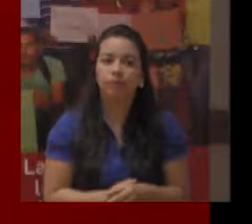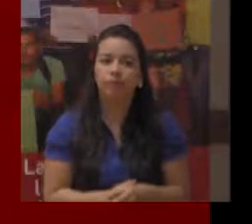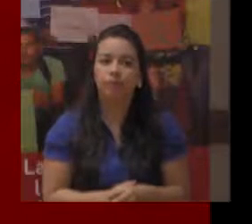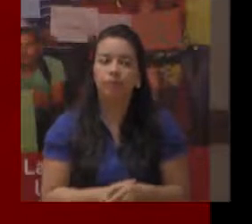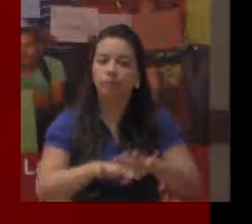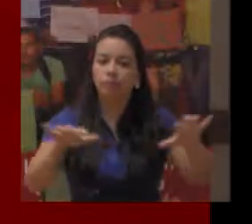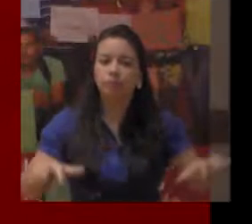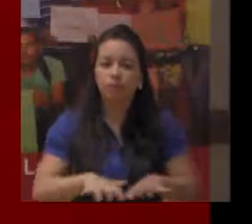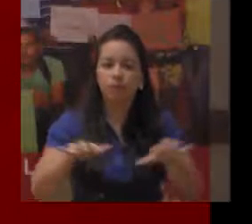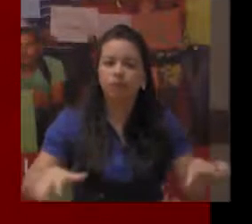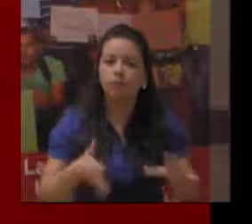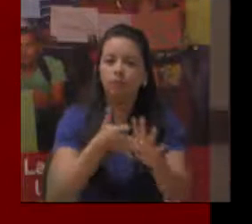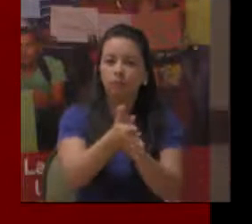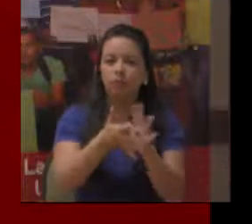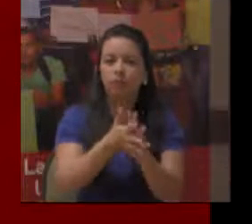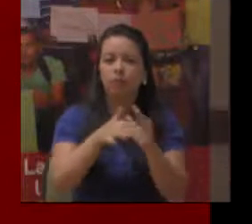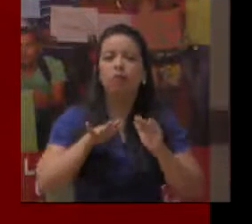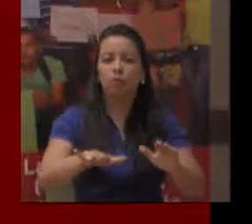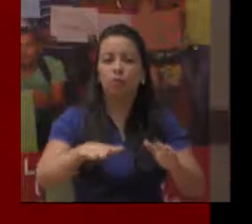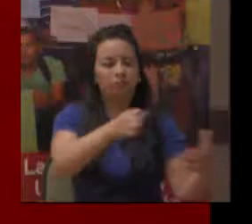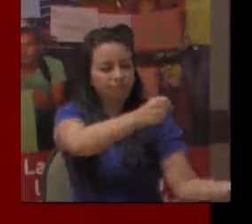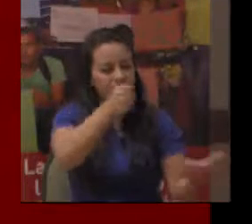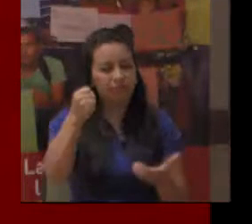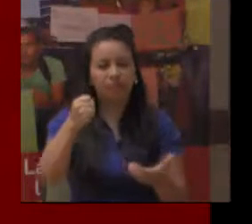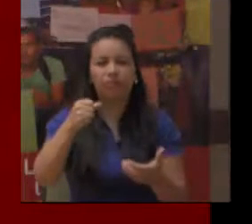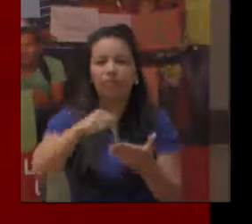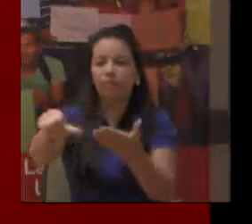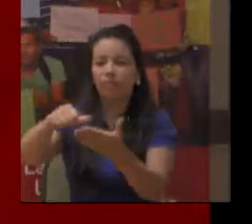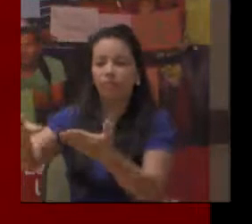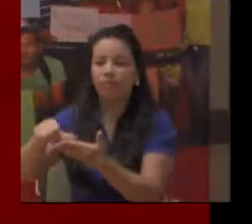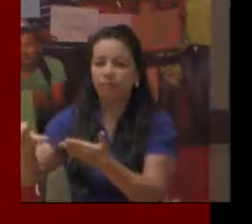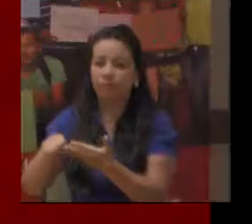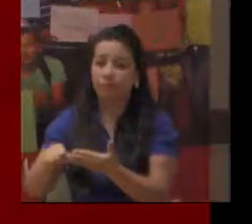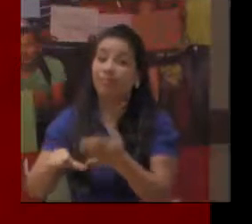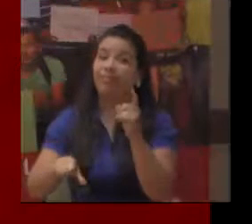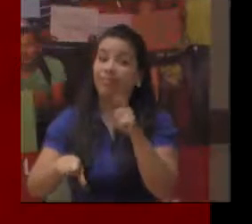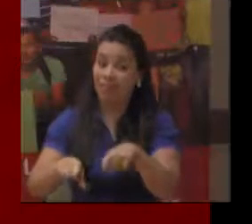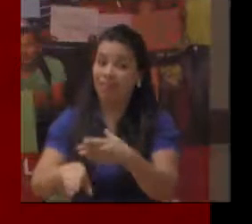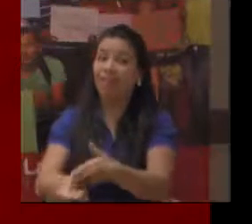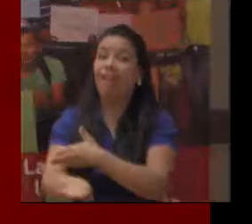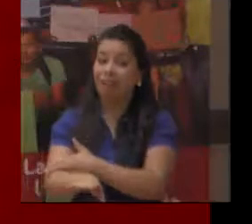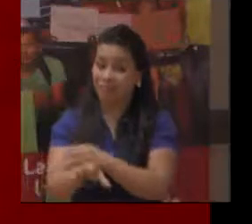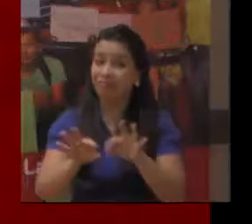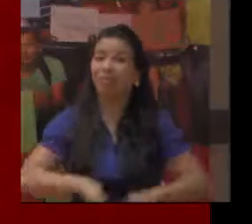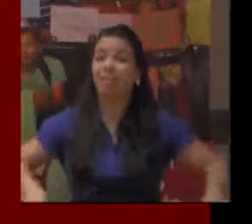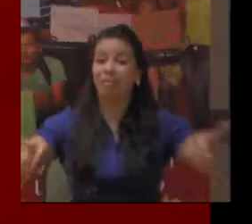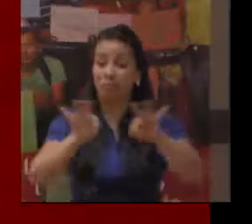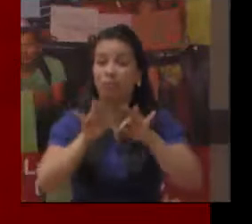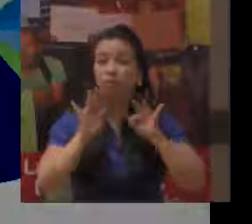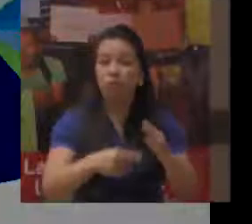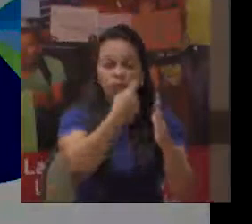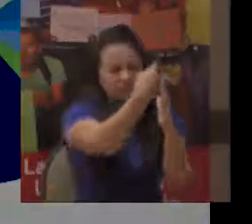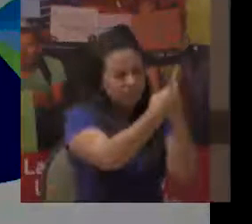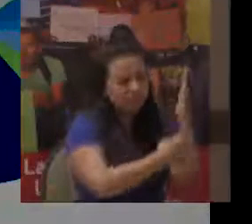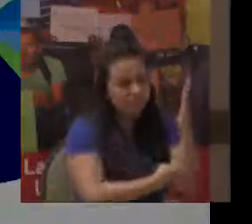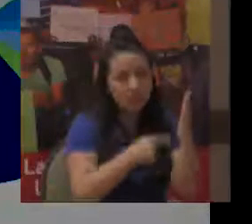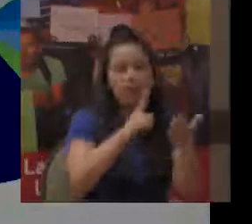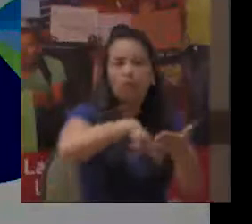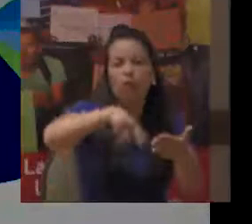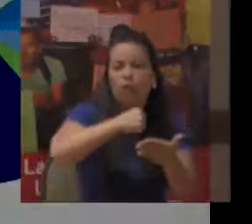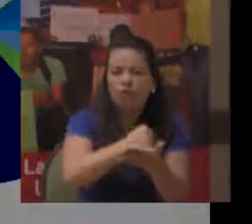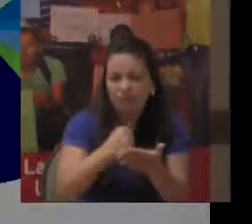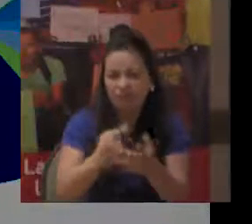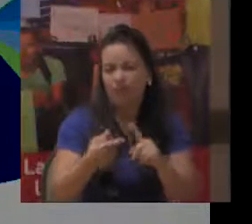de ejecución presupuestal también tiene que tener un eficiente proceso de planeación y una eficiencia en los procesos de contratación de la